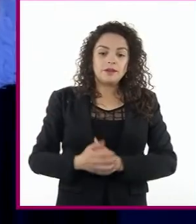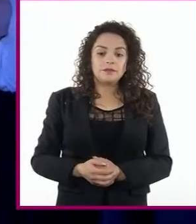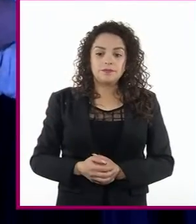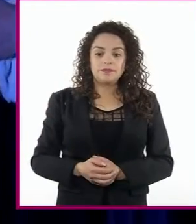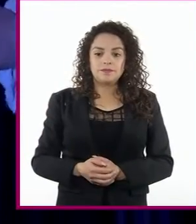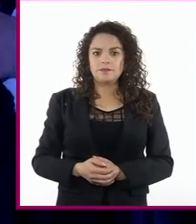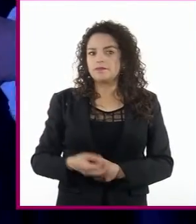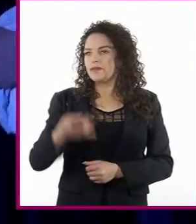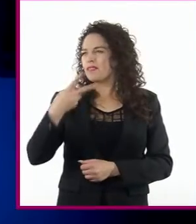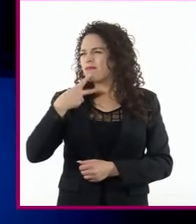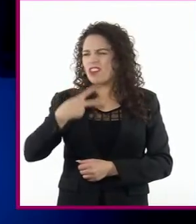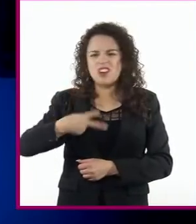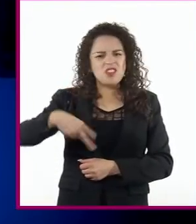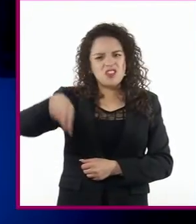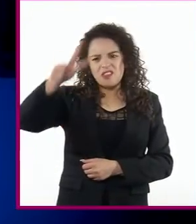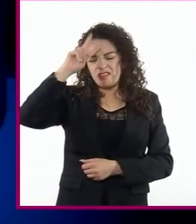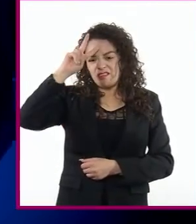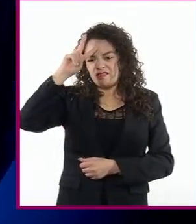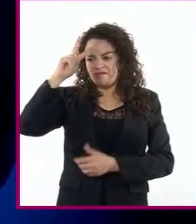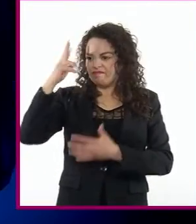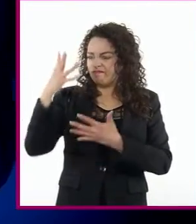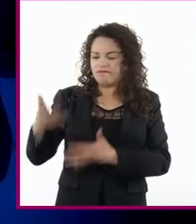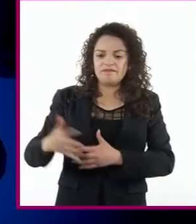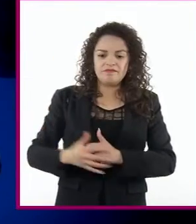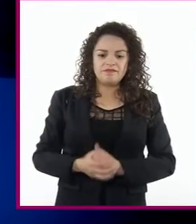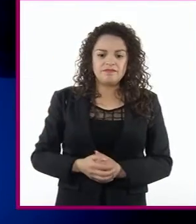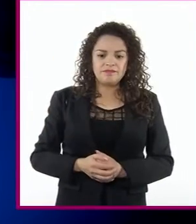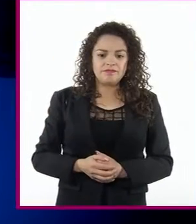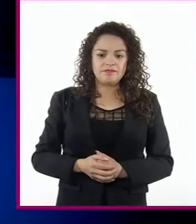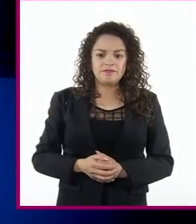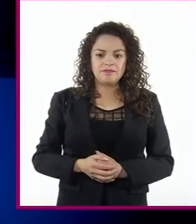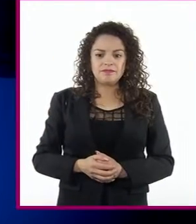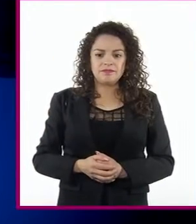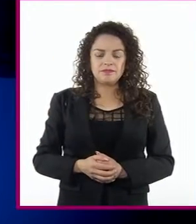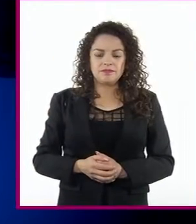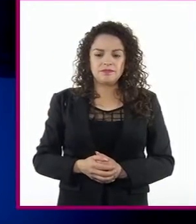¡Ignorantus! ¡Ignoranto! ¡Ignorantum!